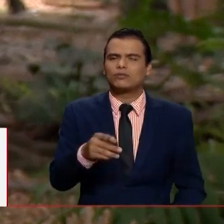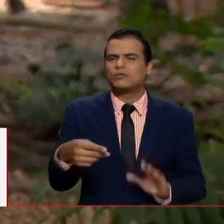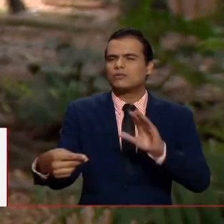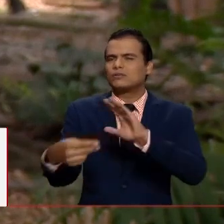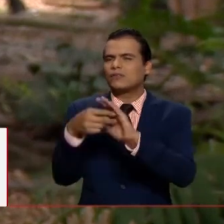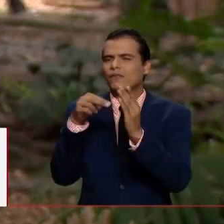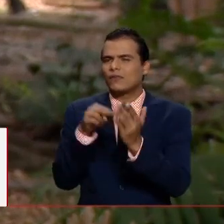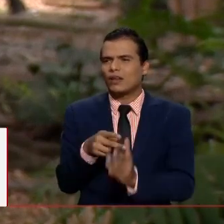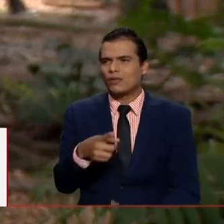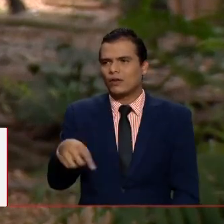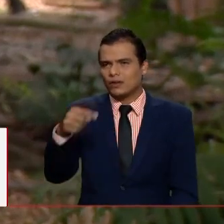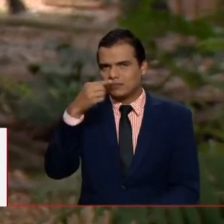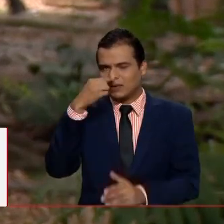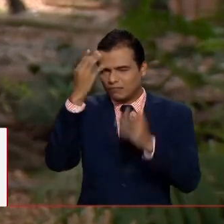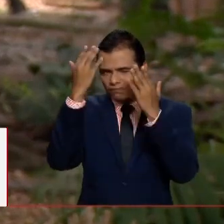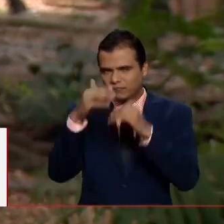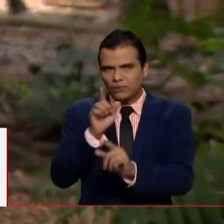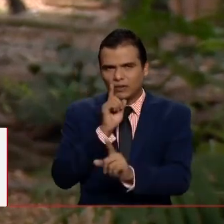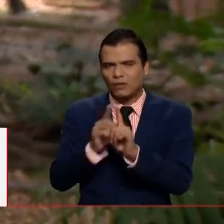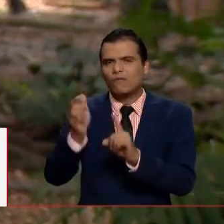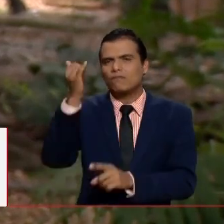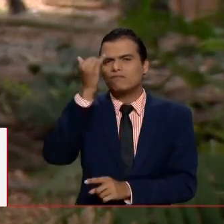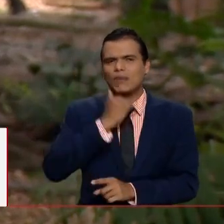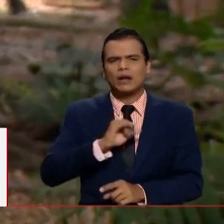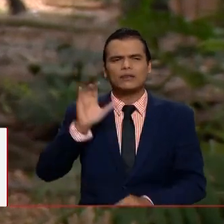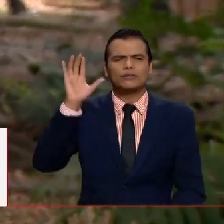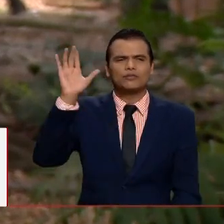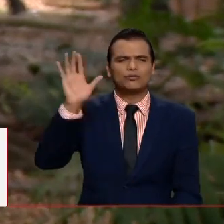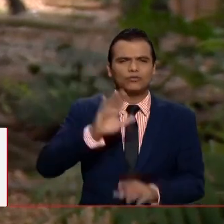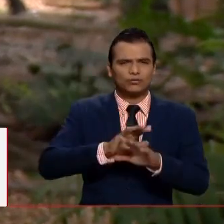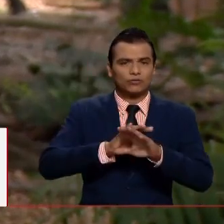de concierto para delinquir. Es toda